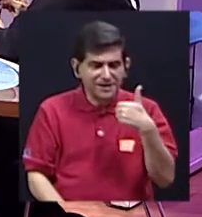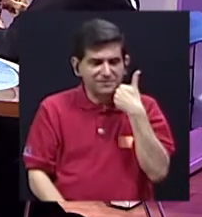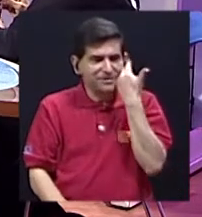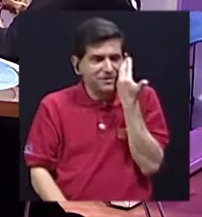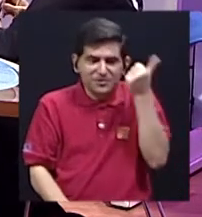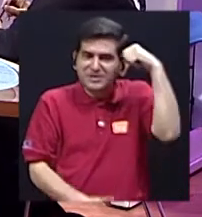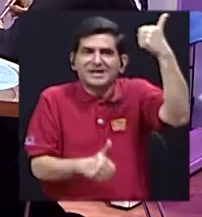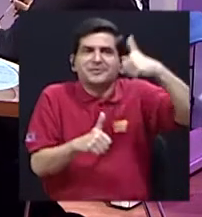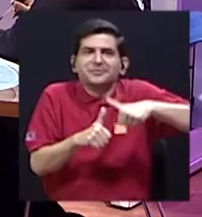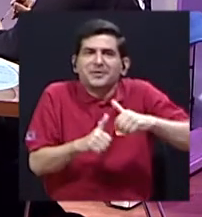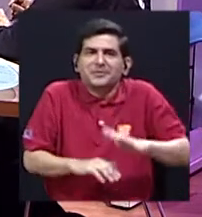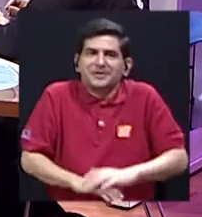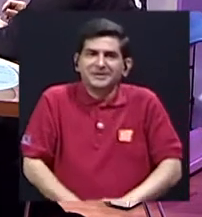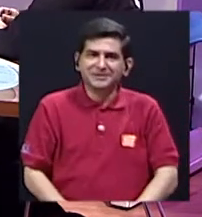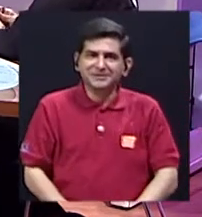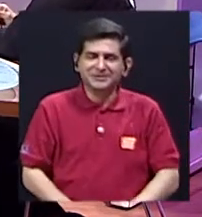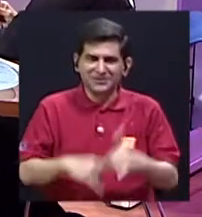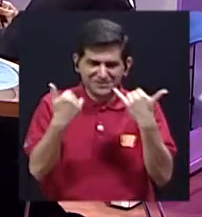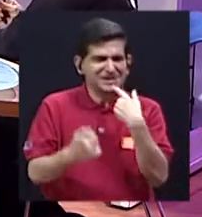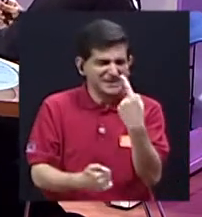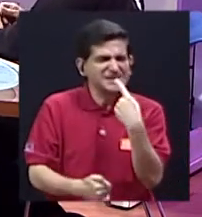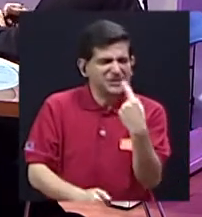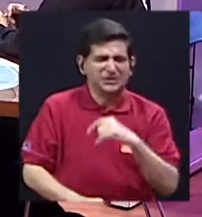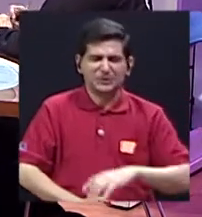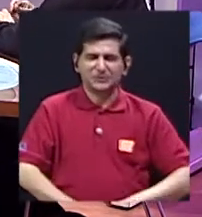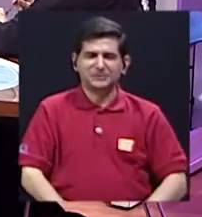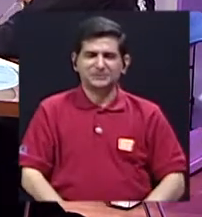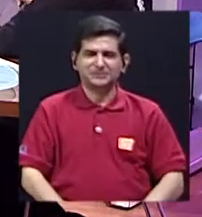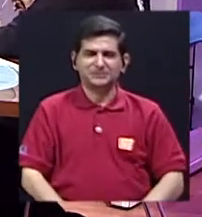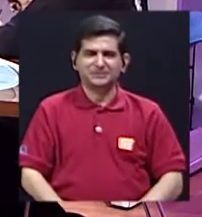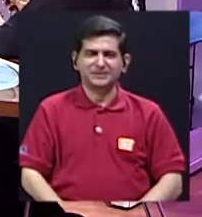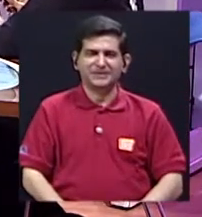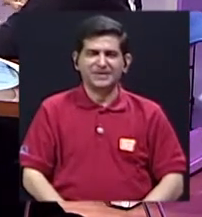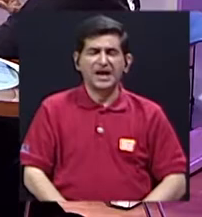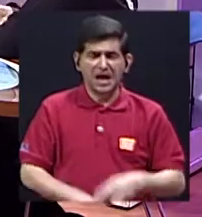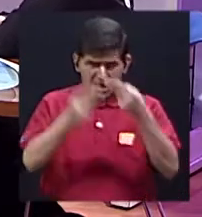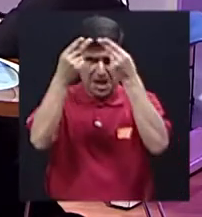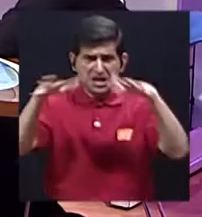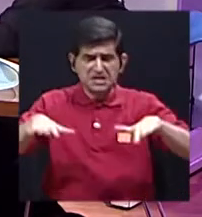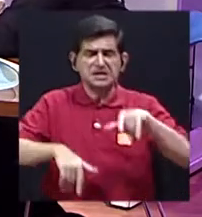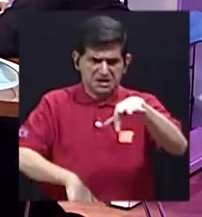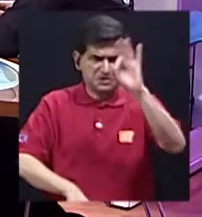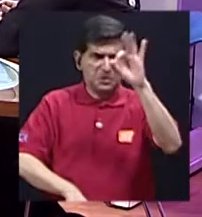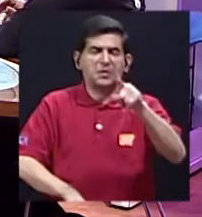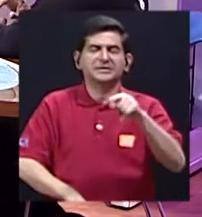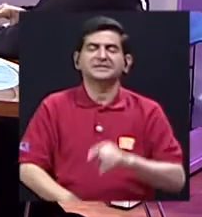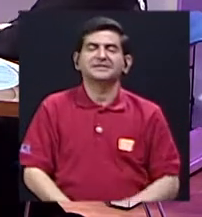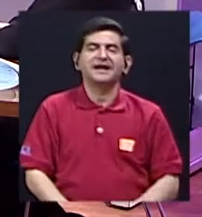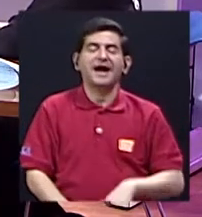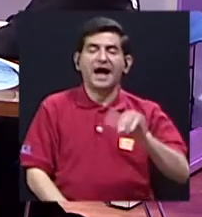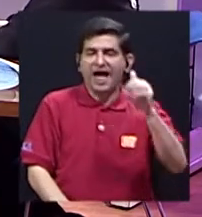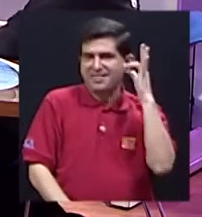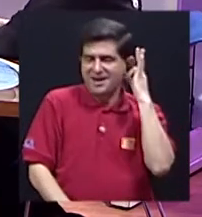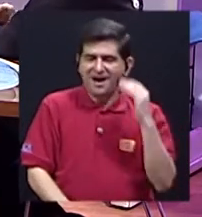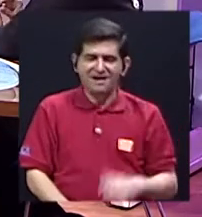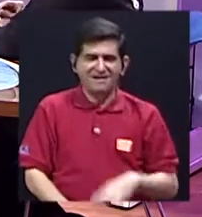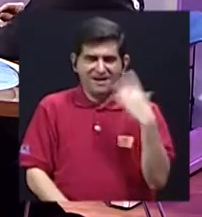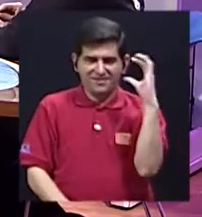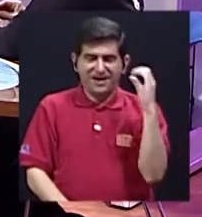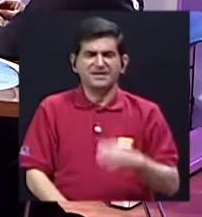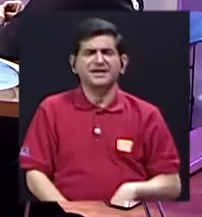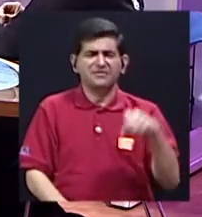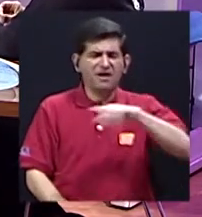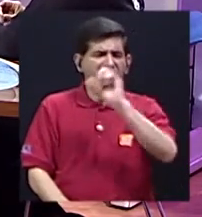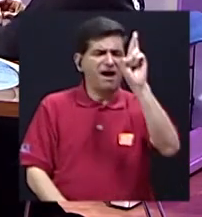que no lo tengo por aquí pero voy a asia mismo reconoció que fácilmente estar el sitio internet adriana de cartago dicen costa rica- seguimos